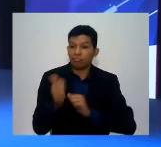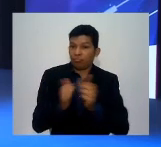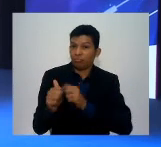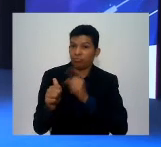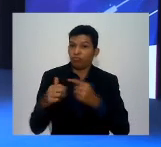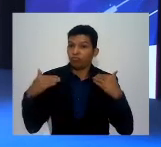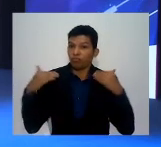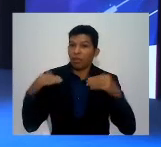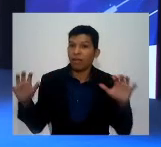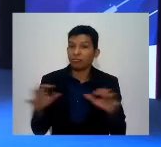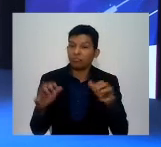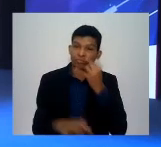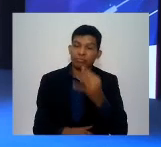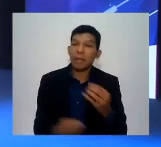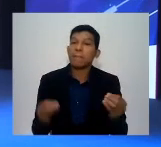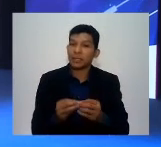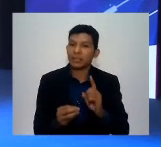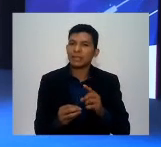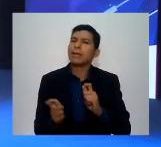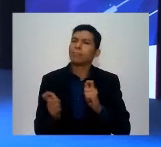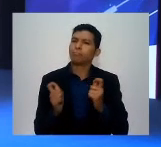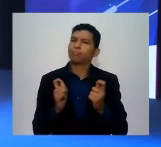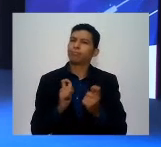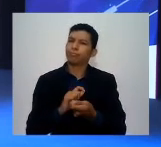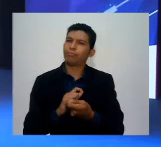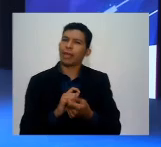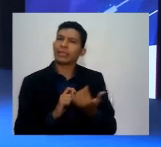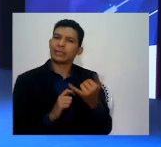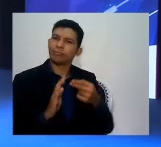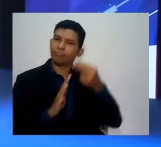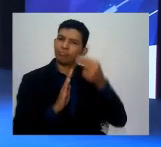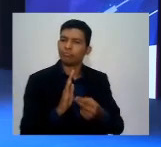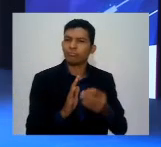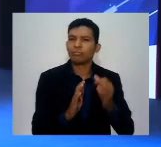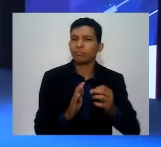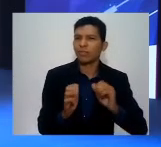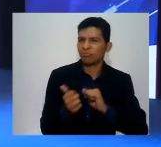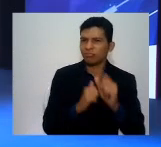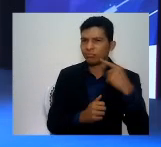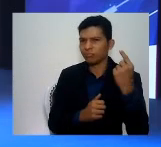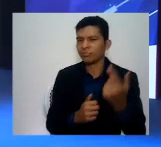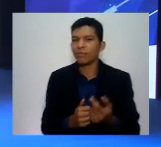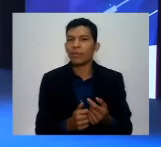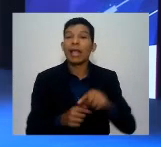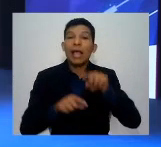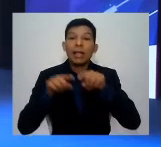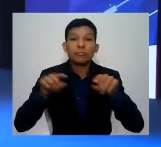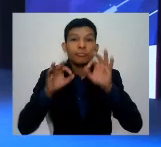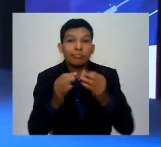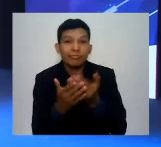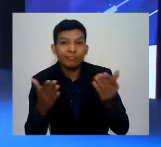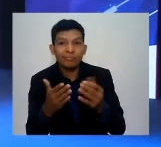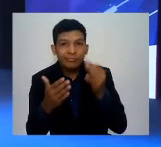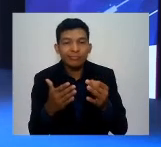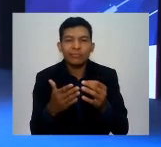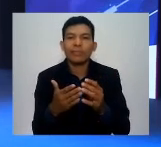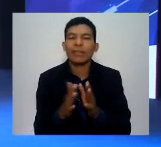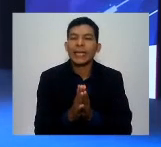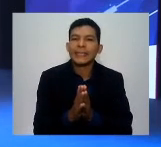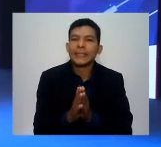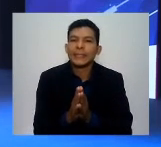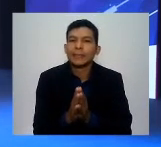medir la saturación de oxígeno, ¿listo? Como esta que vemos acá. Entonces, esa saturación de oxígeno pues